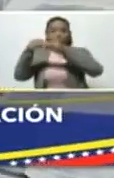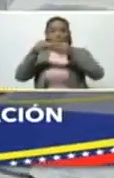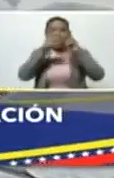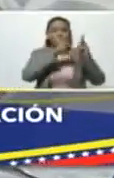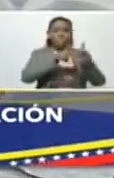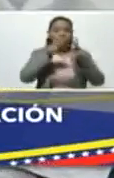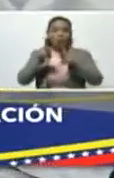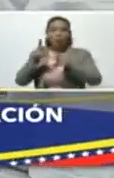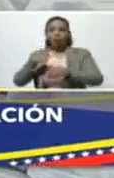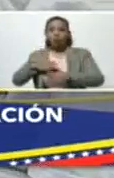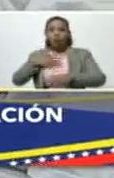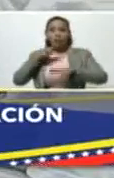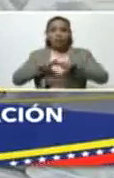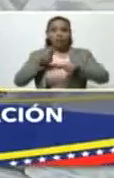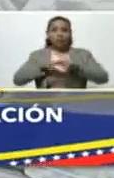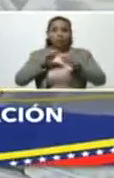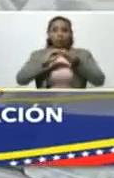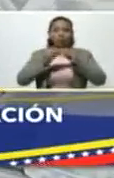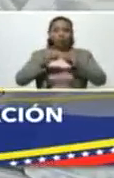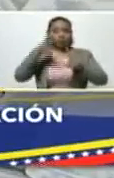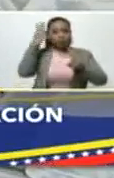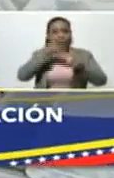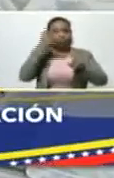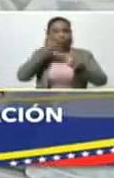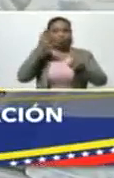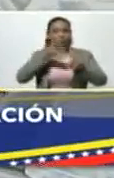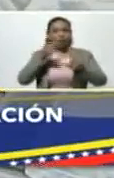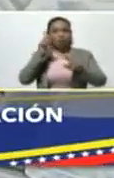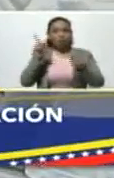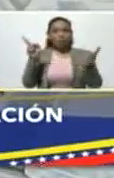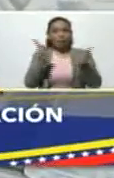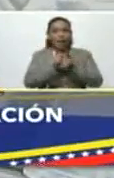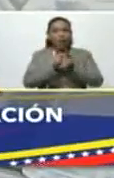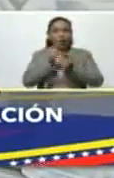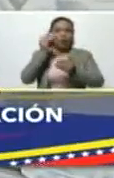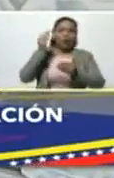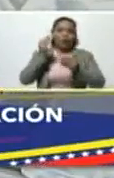pueden girar instrucciones a unos pequeños robots,